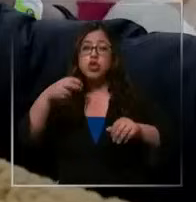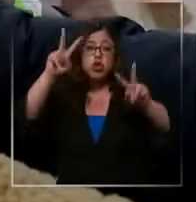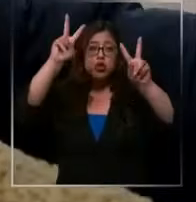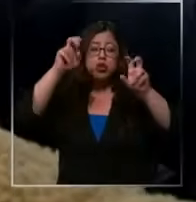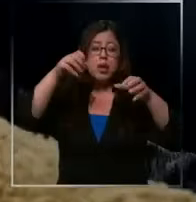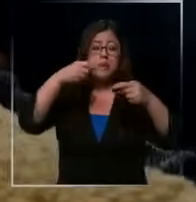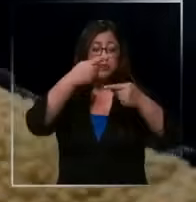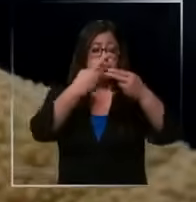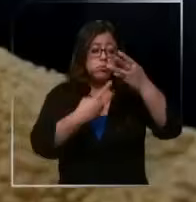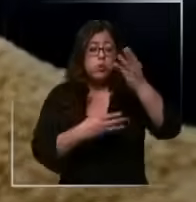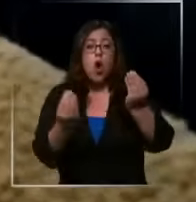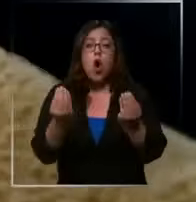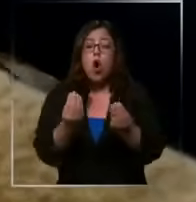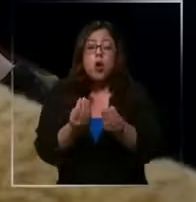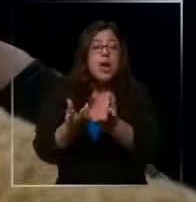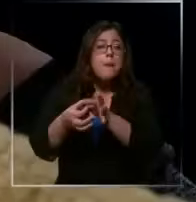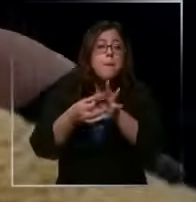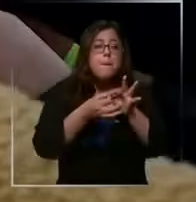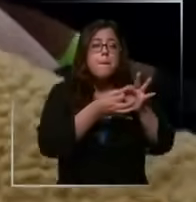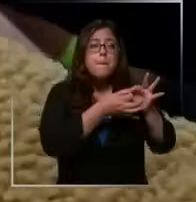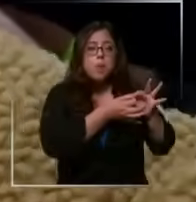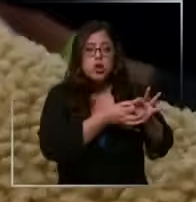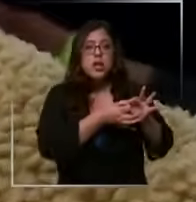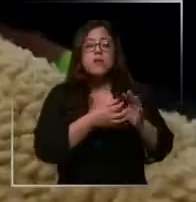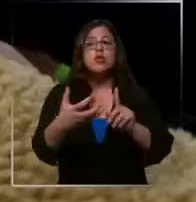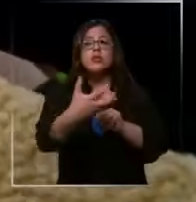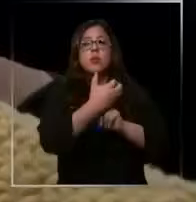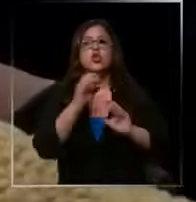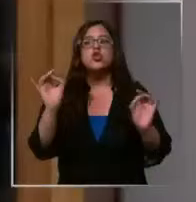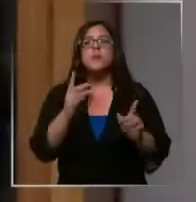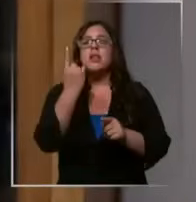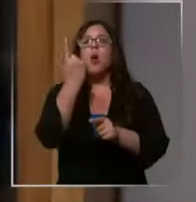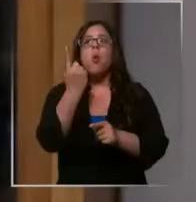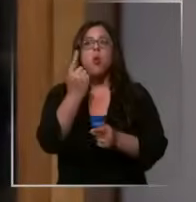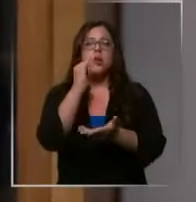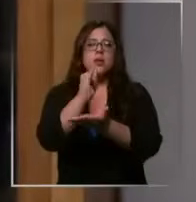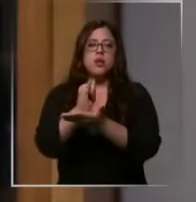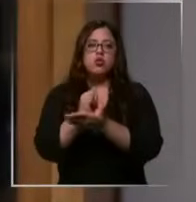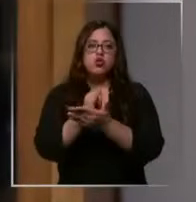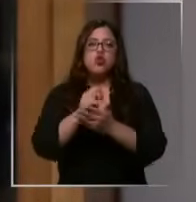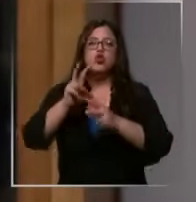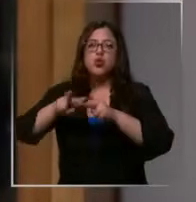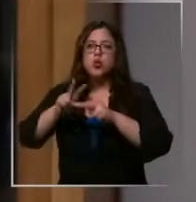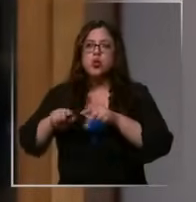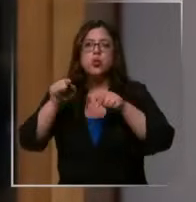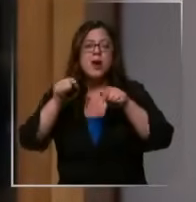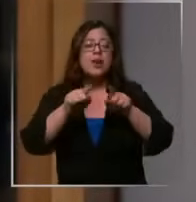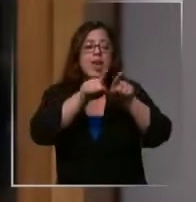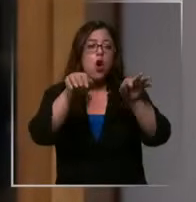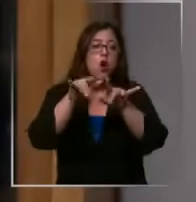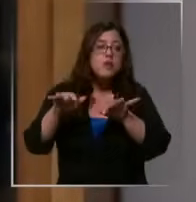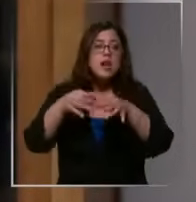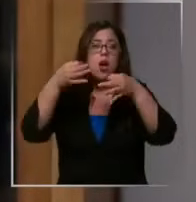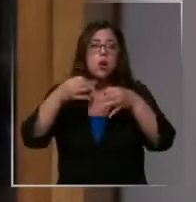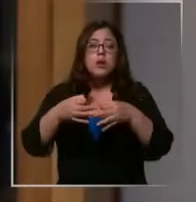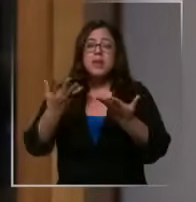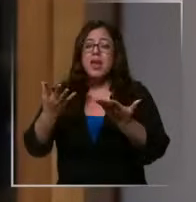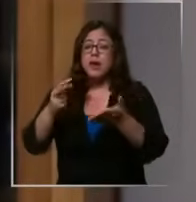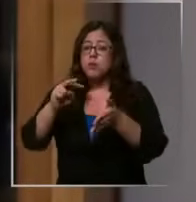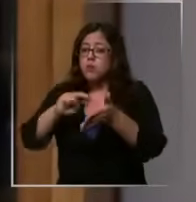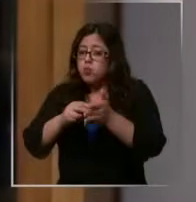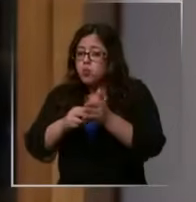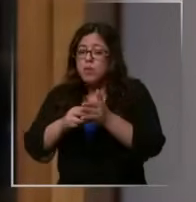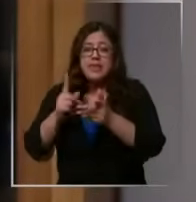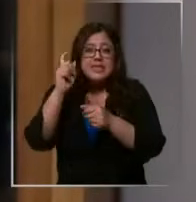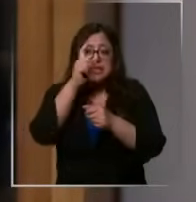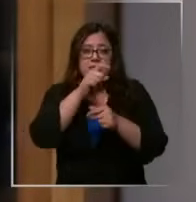este tipo y una sola entidad a cargo de resolverlos. Es una oficina que, dada la demanda y la envergadura de la demanda y la complejidad de la